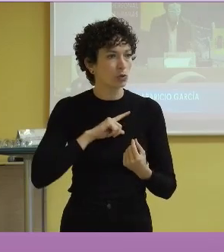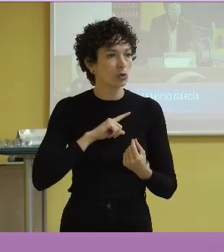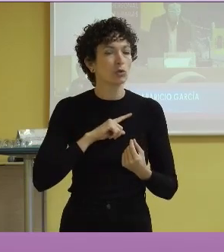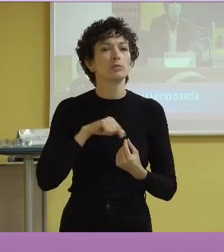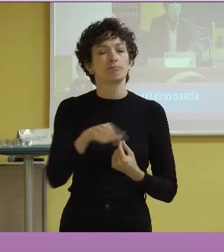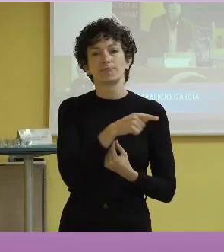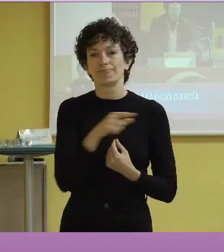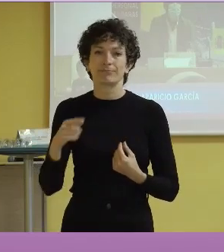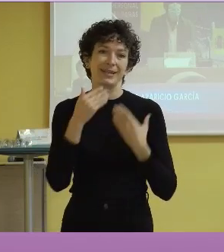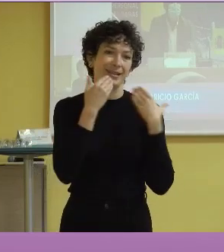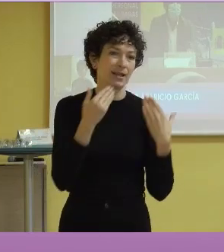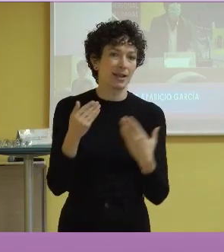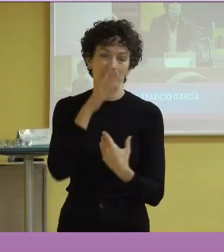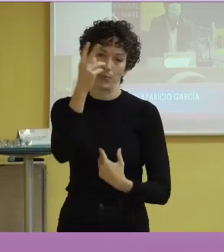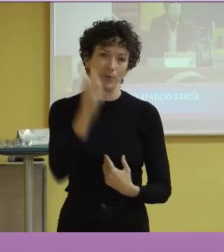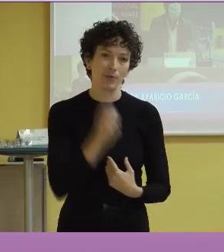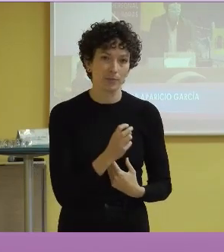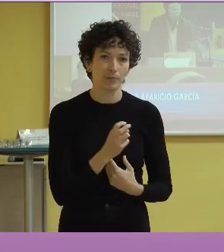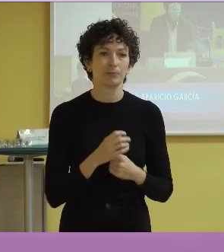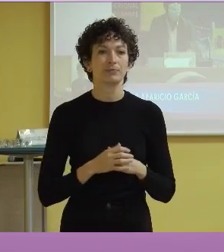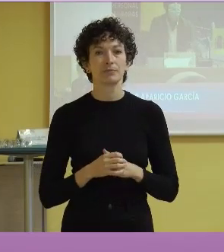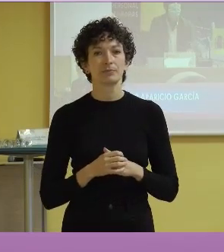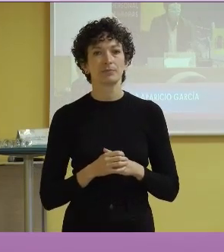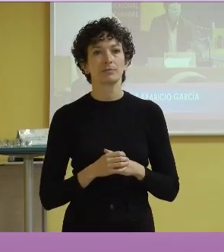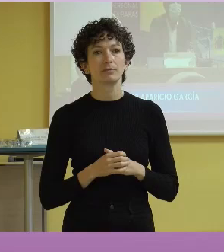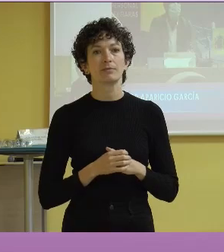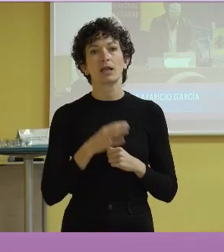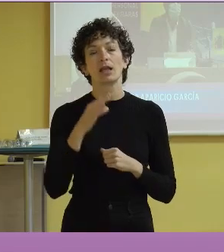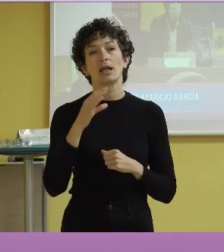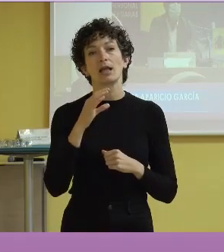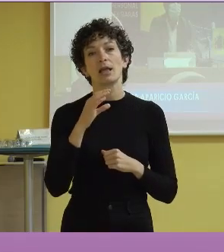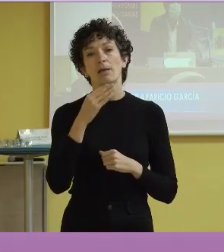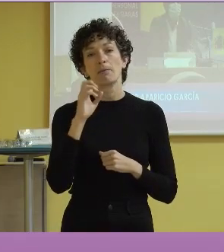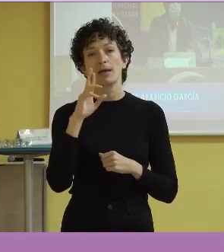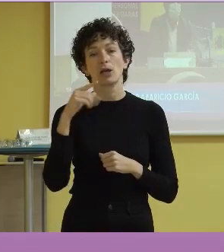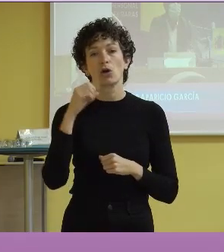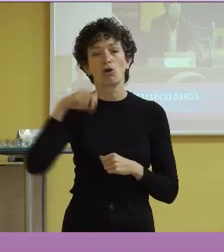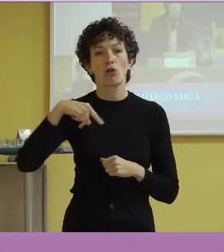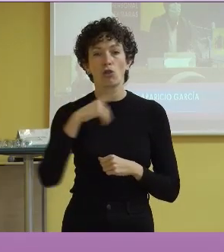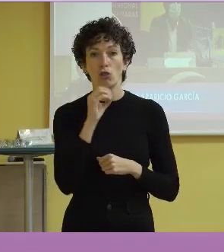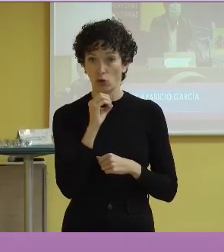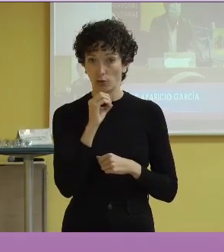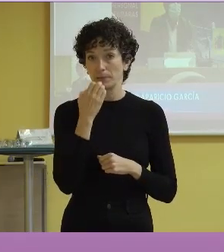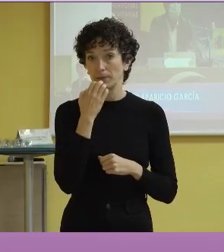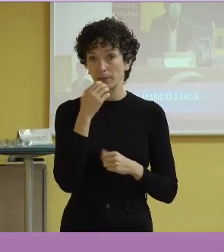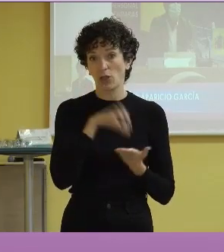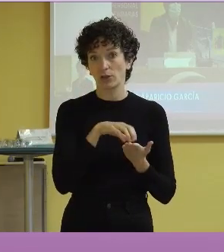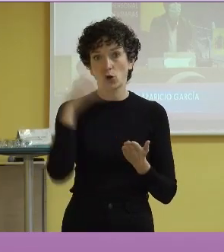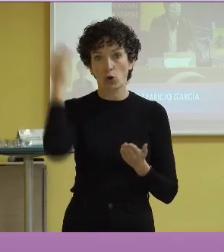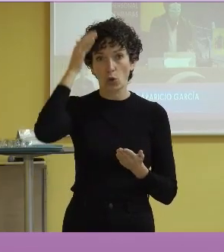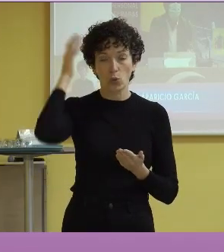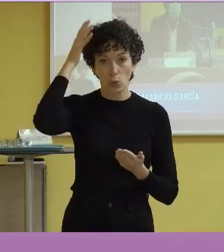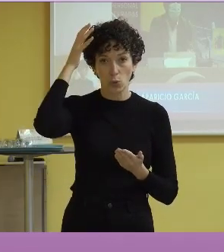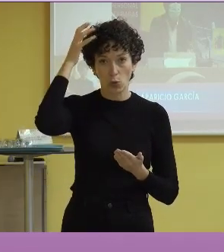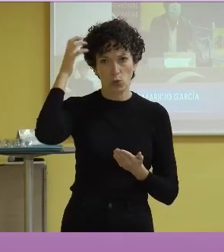doy las gracias por venir, ¿no? El CEPAP de Bergondo en La Coruña, el Centro